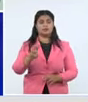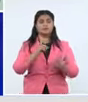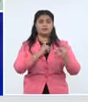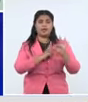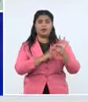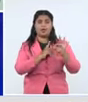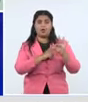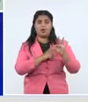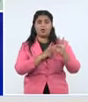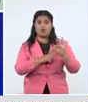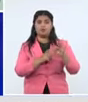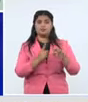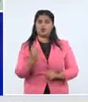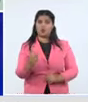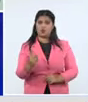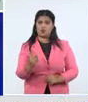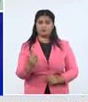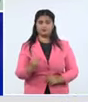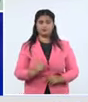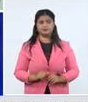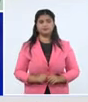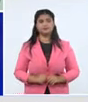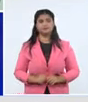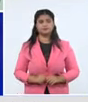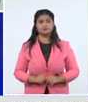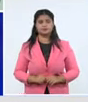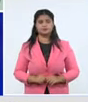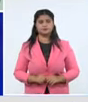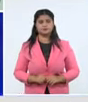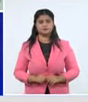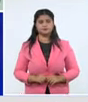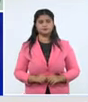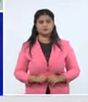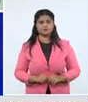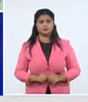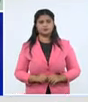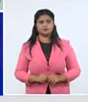Güines solo confirma un enfermo de COVID-19.